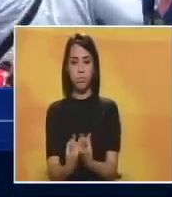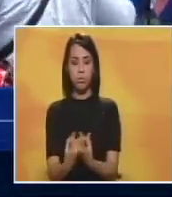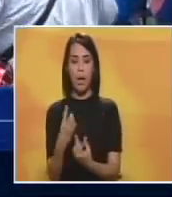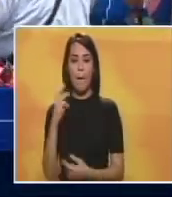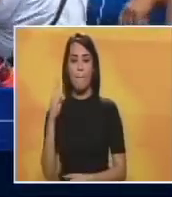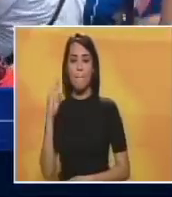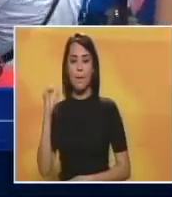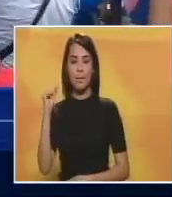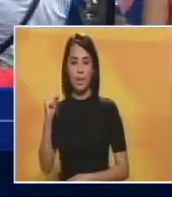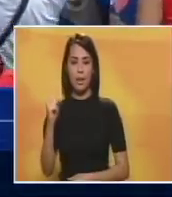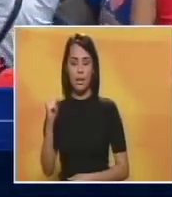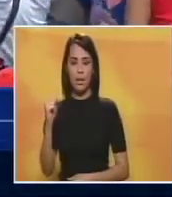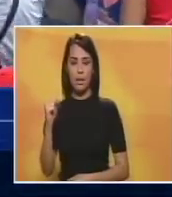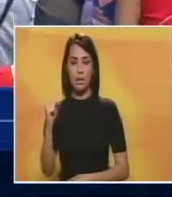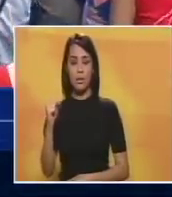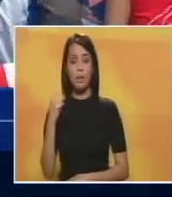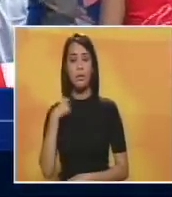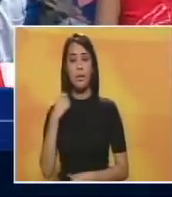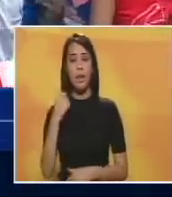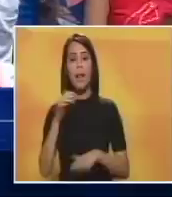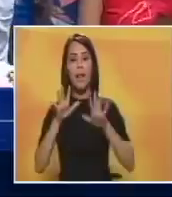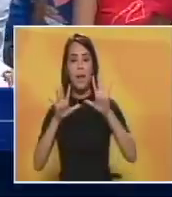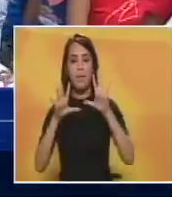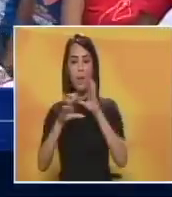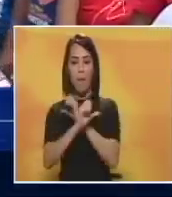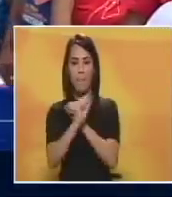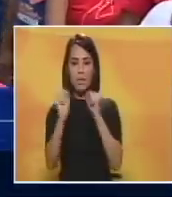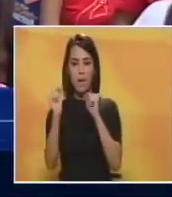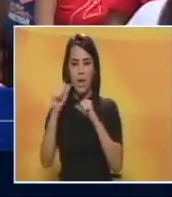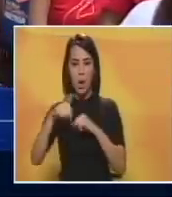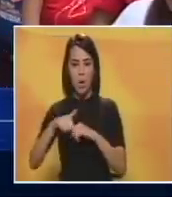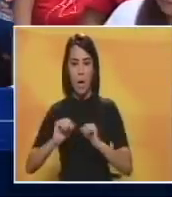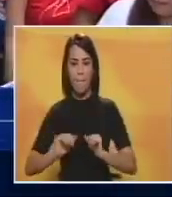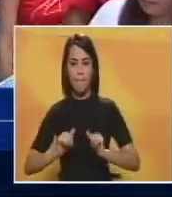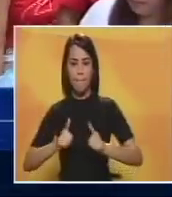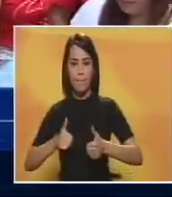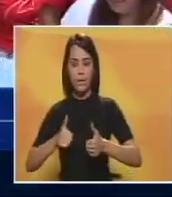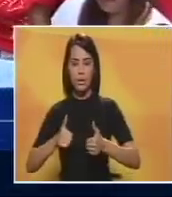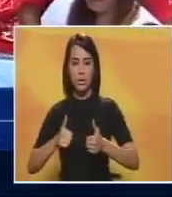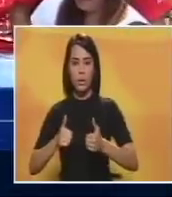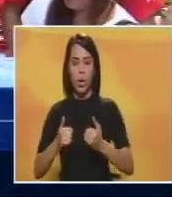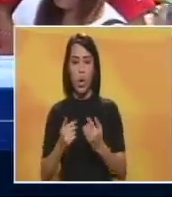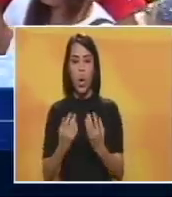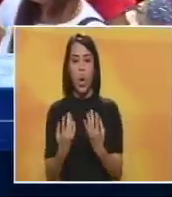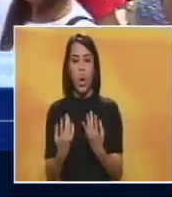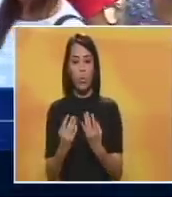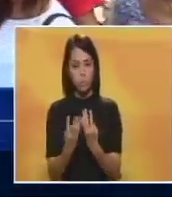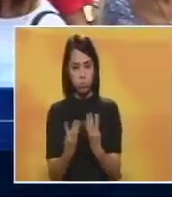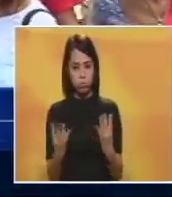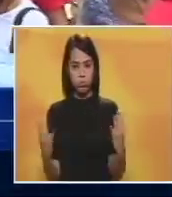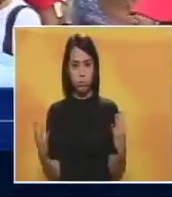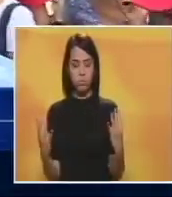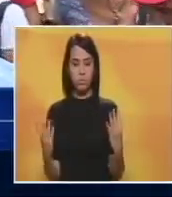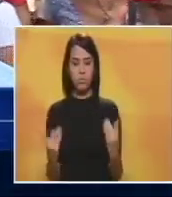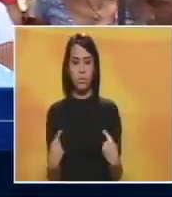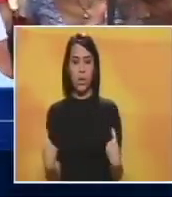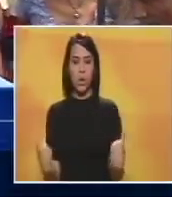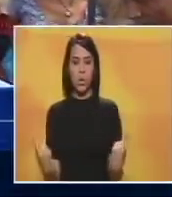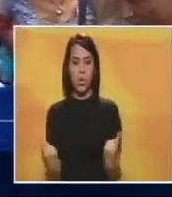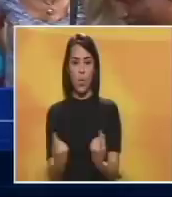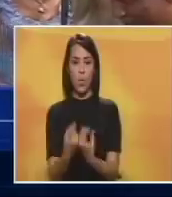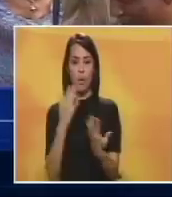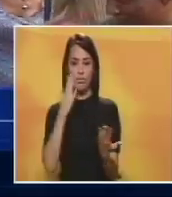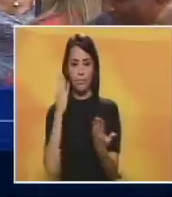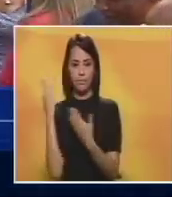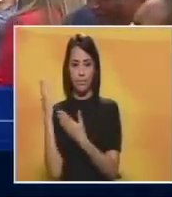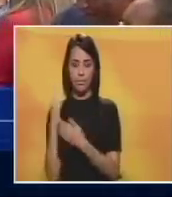Petare, desde las 10 de la mañana de hoy se inició una concentración a lo largo y ancho de todo este